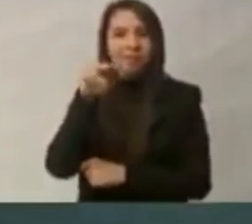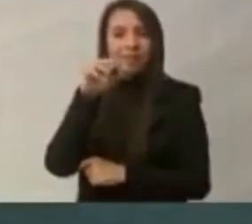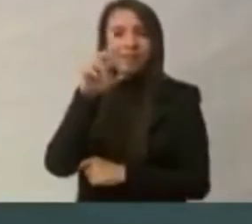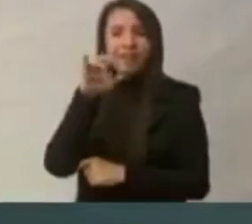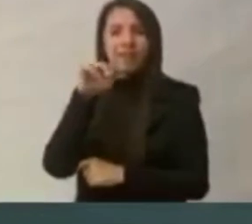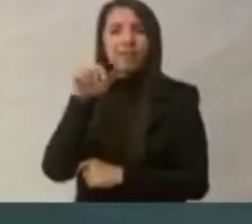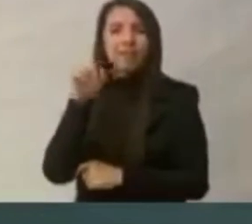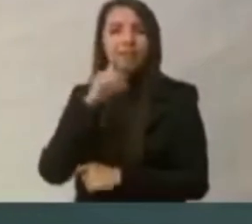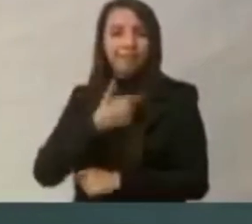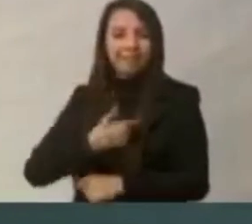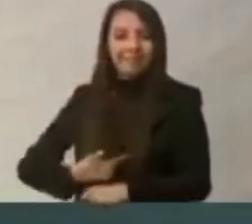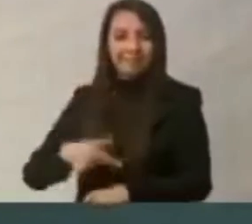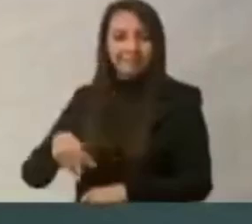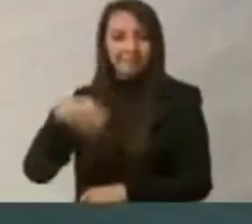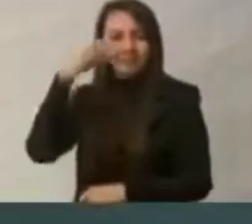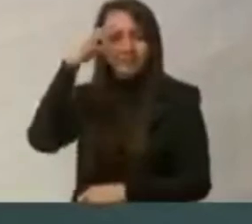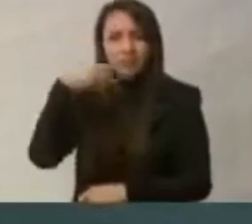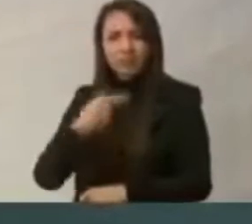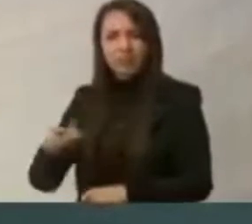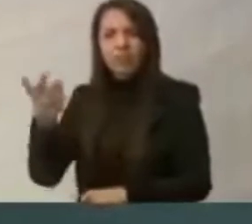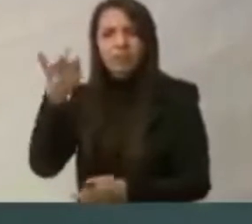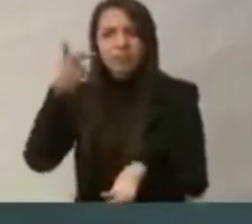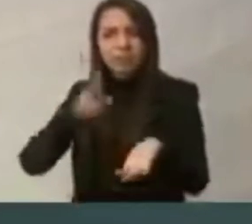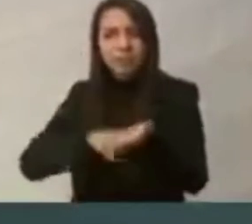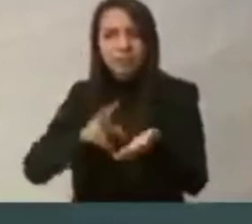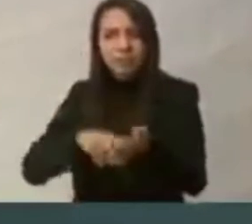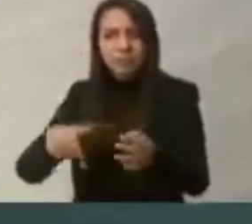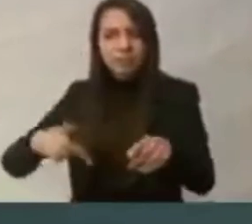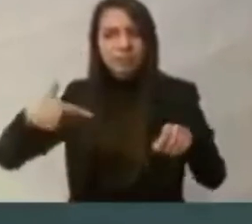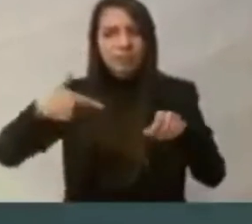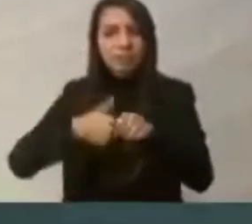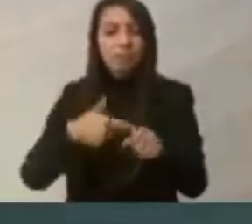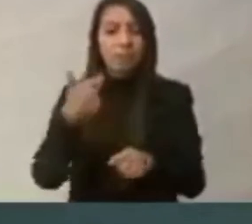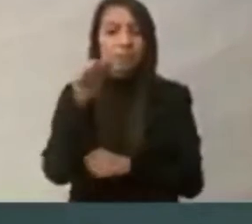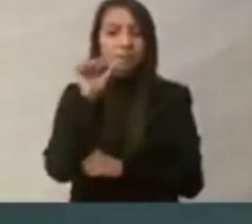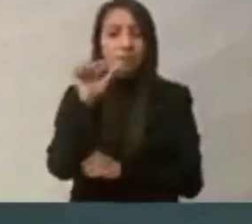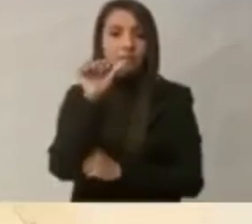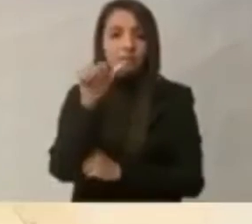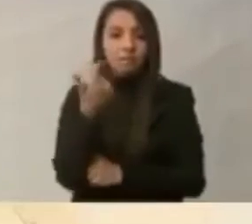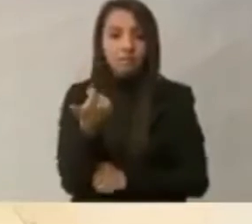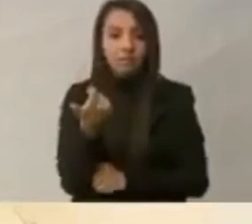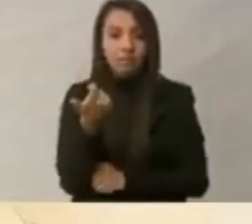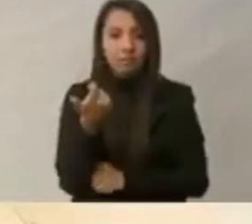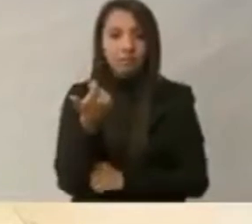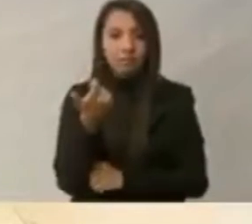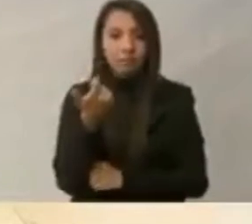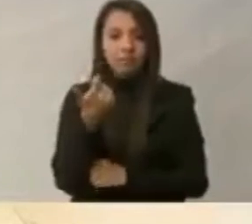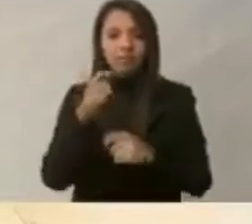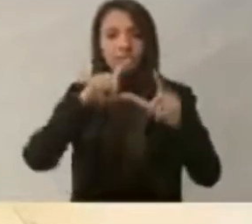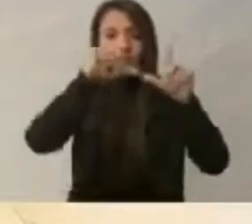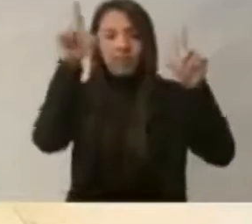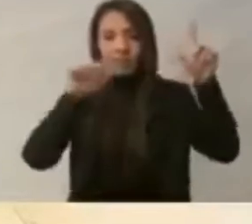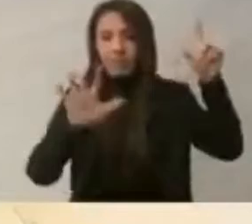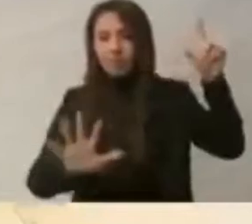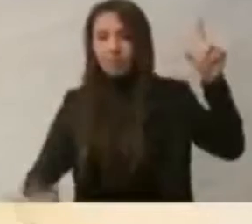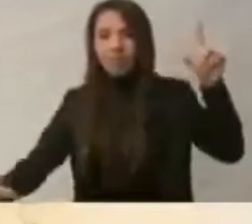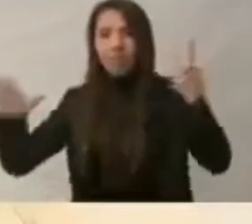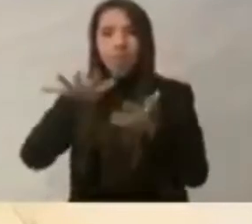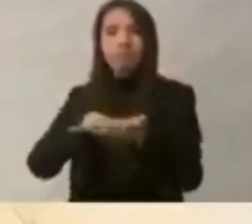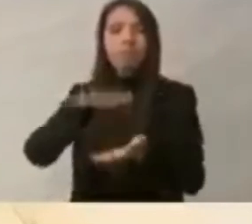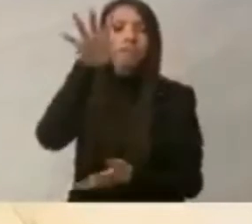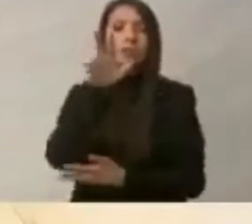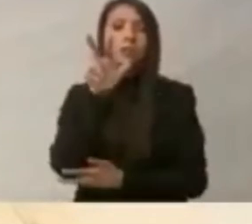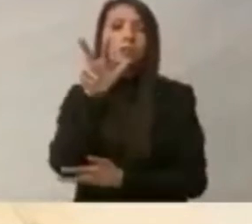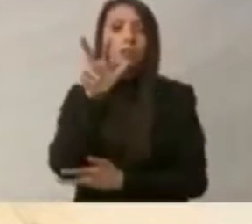16 pesos. En el resto del país está en promedio en 18, es decir, pagan